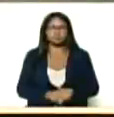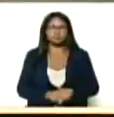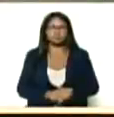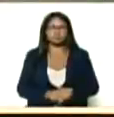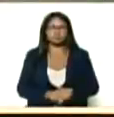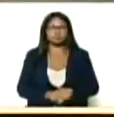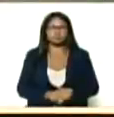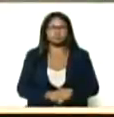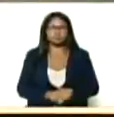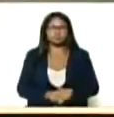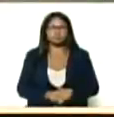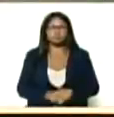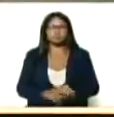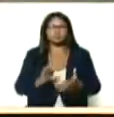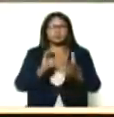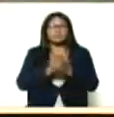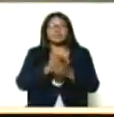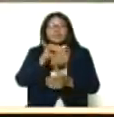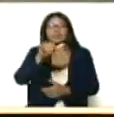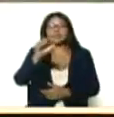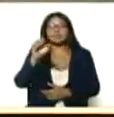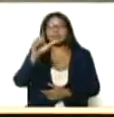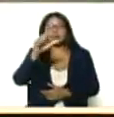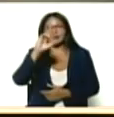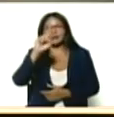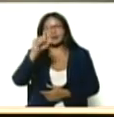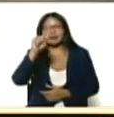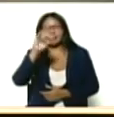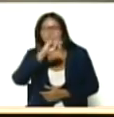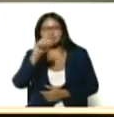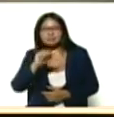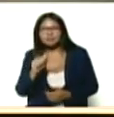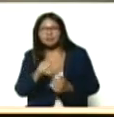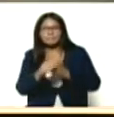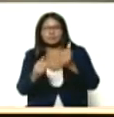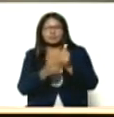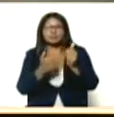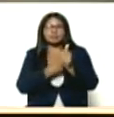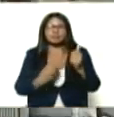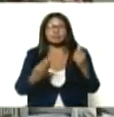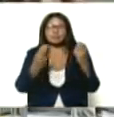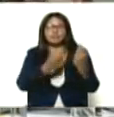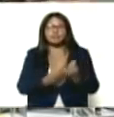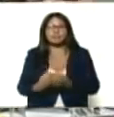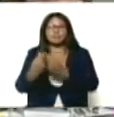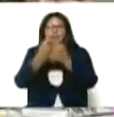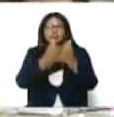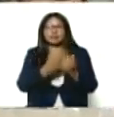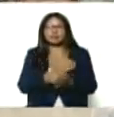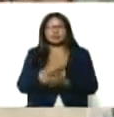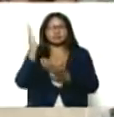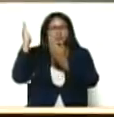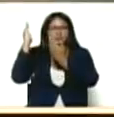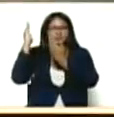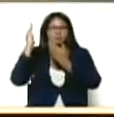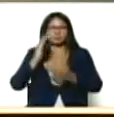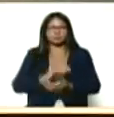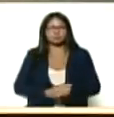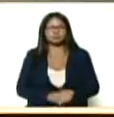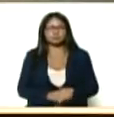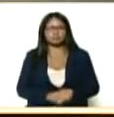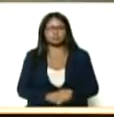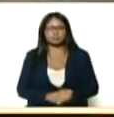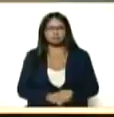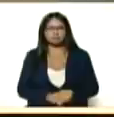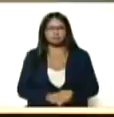La compañera Yelitze Santaella, vicepresidente de Finanza. Yelitze la